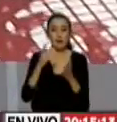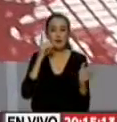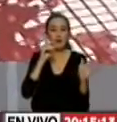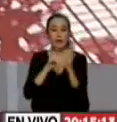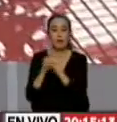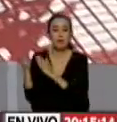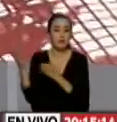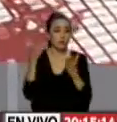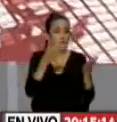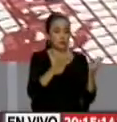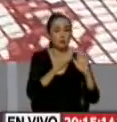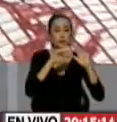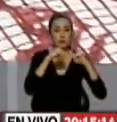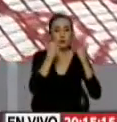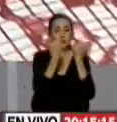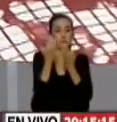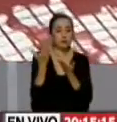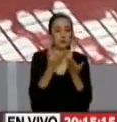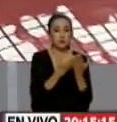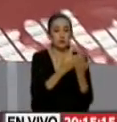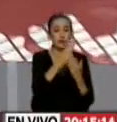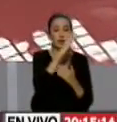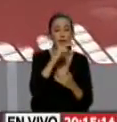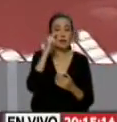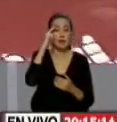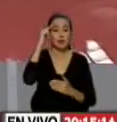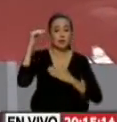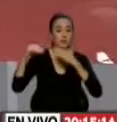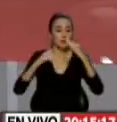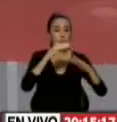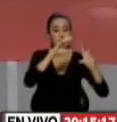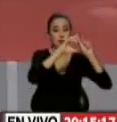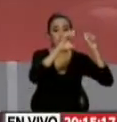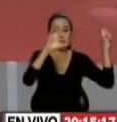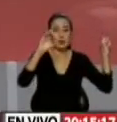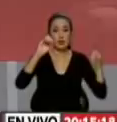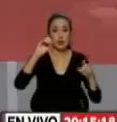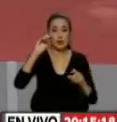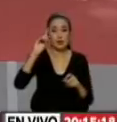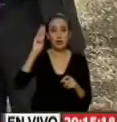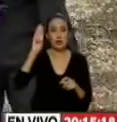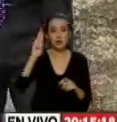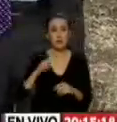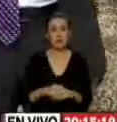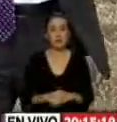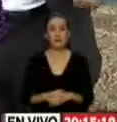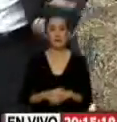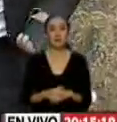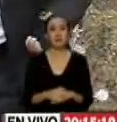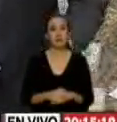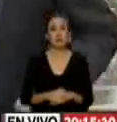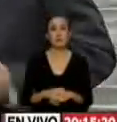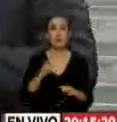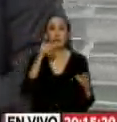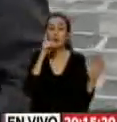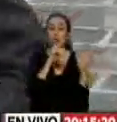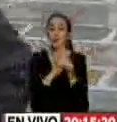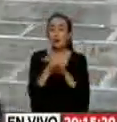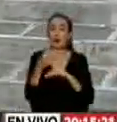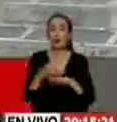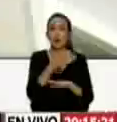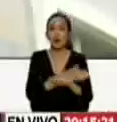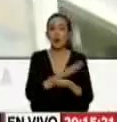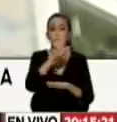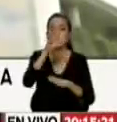Correa, quien acusa de delincuencia organizada por la trama de corrupción de Odebrecht. Por la denuncia que interpuso el pasado 5